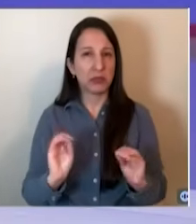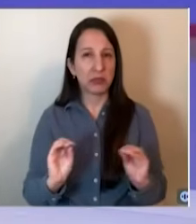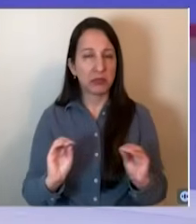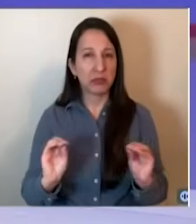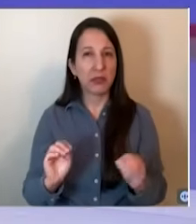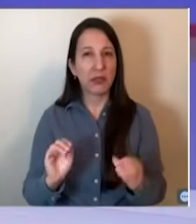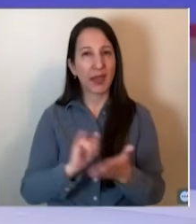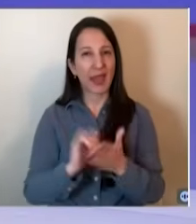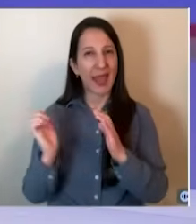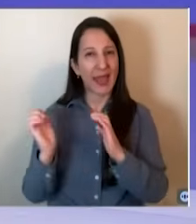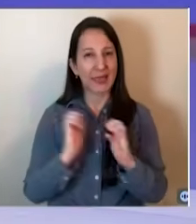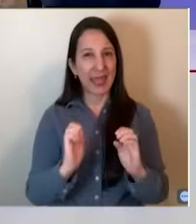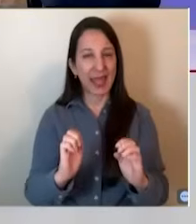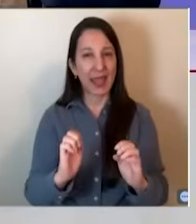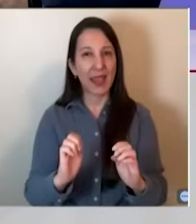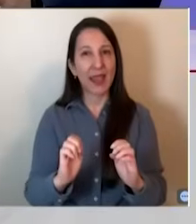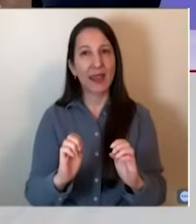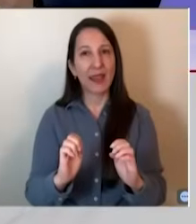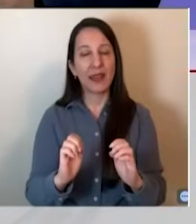estrategia,